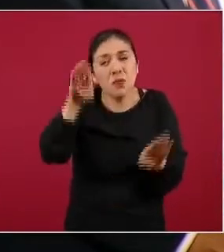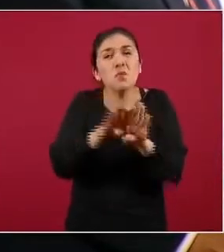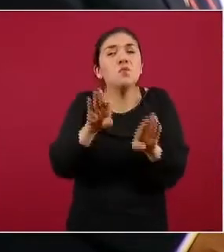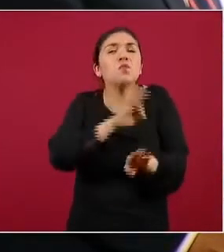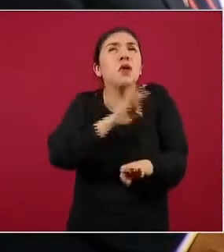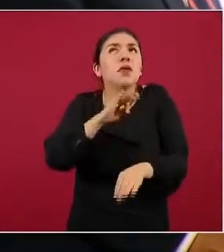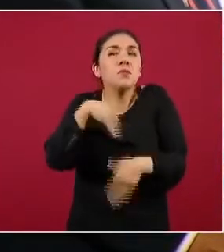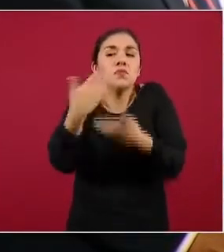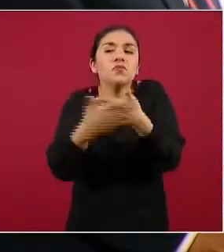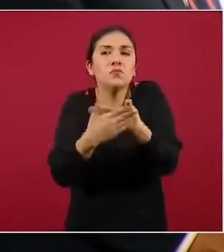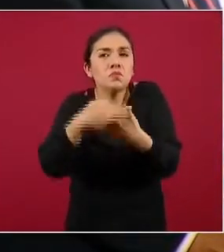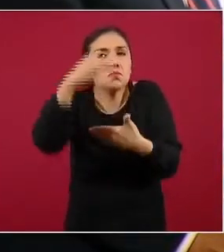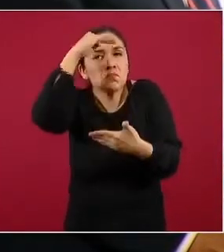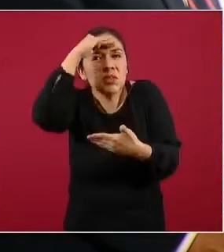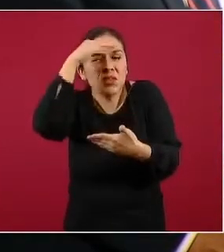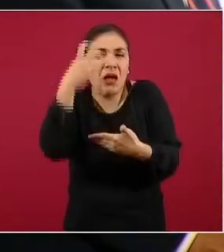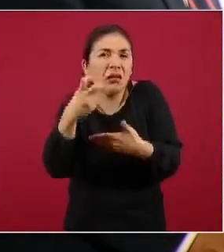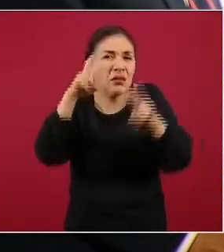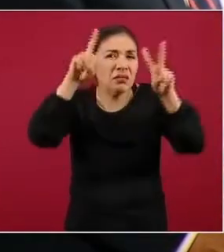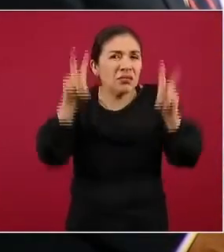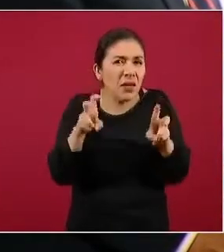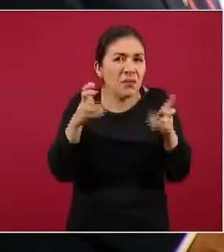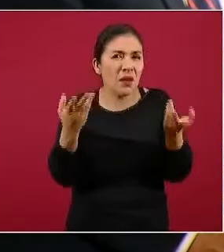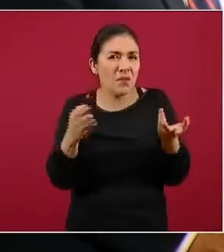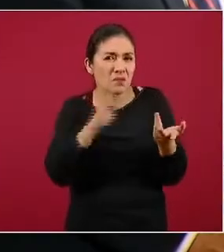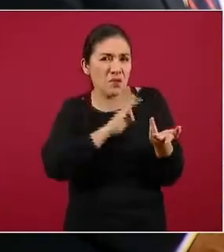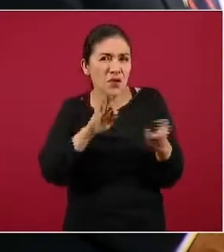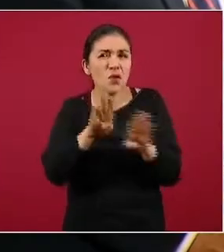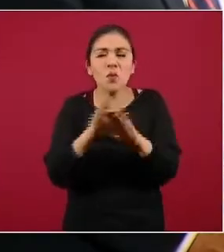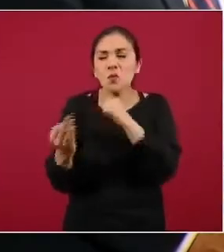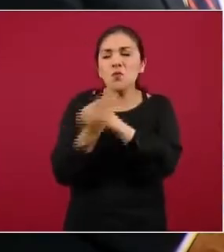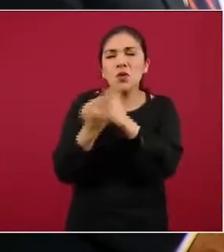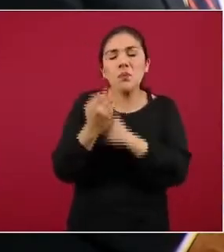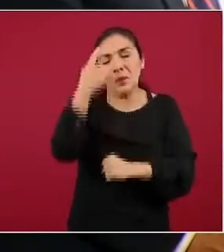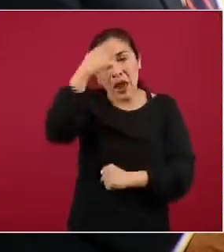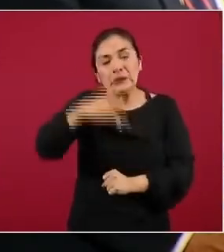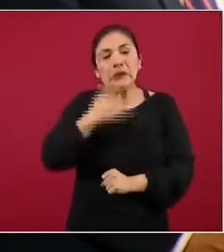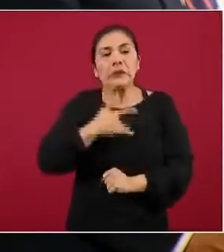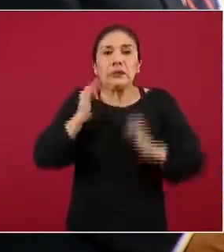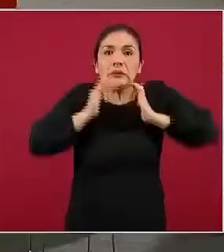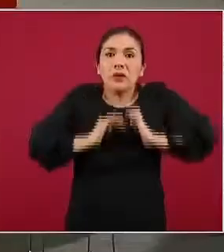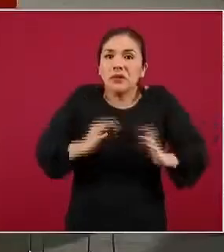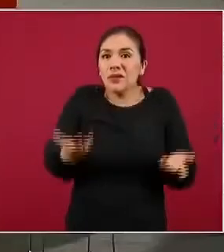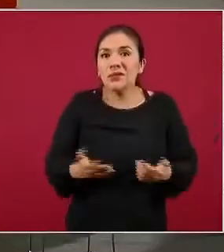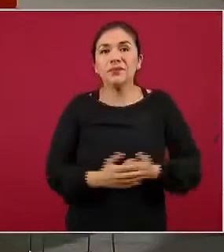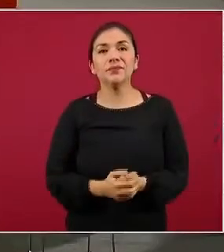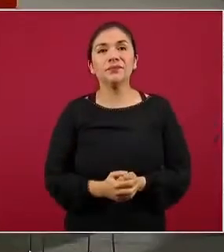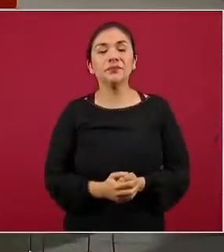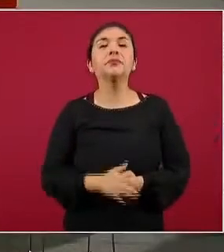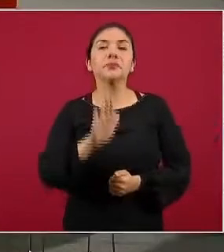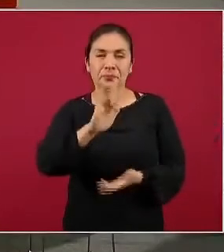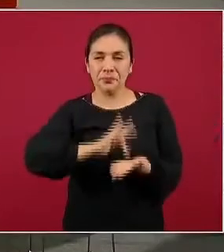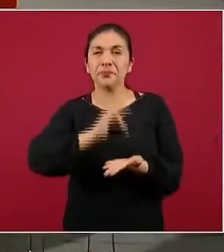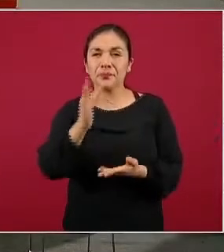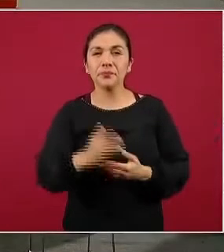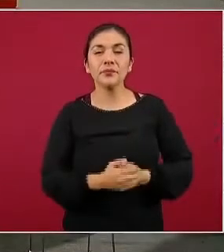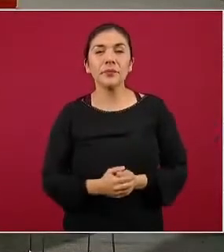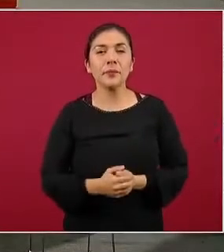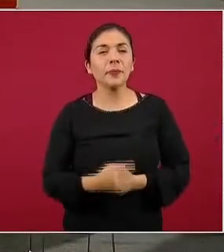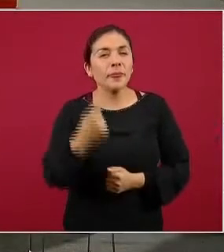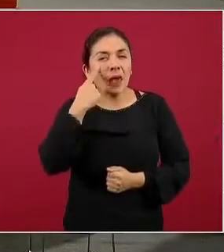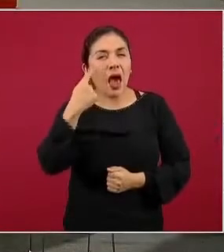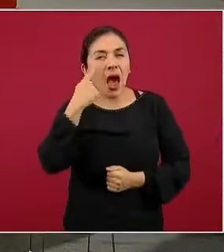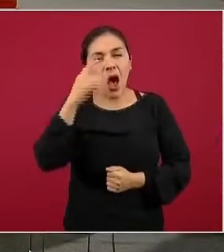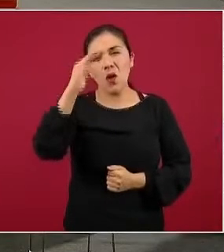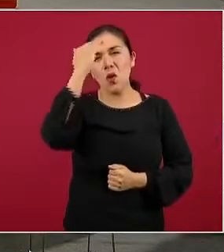esperar sobre este asunto, de si podemos sentirnos más tranquilos o no. En términos generales, lo que se